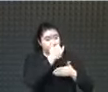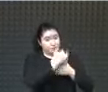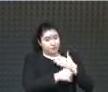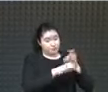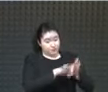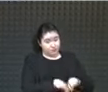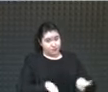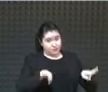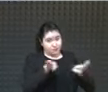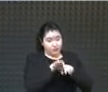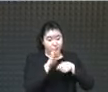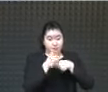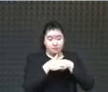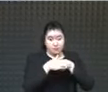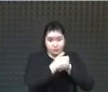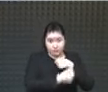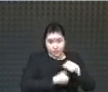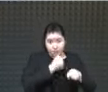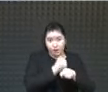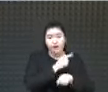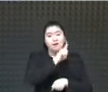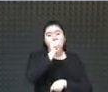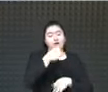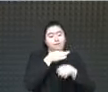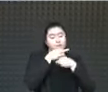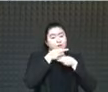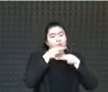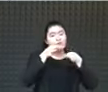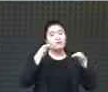para el próximo año de infraestructura y movilidad.